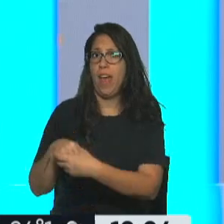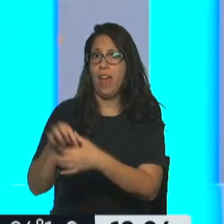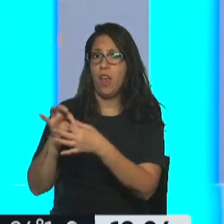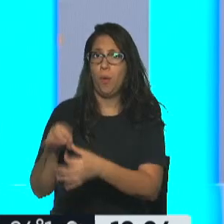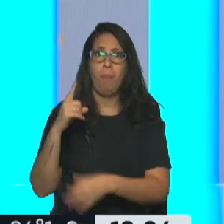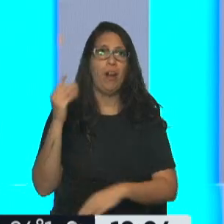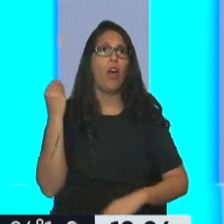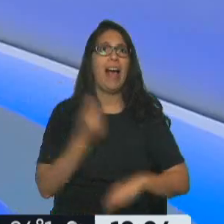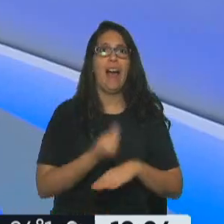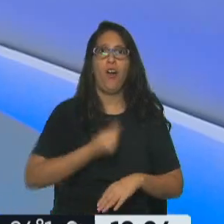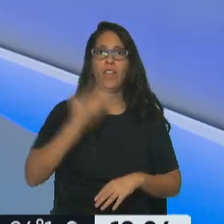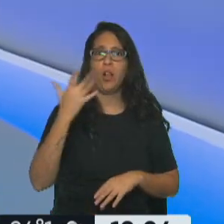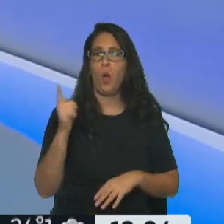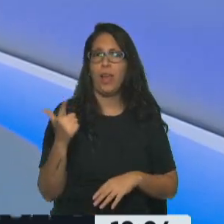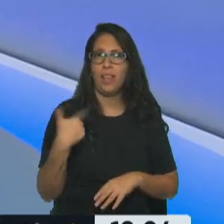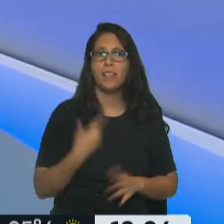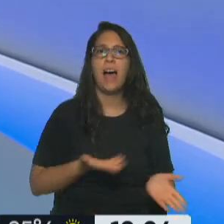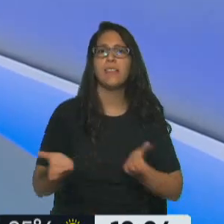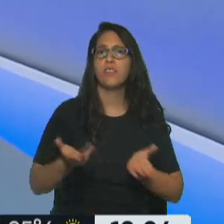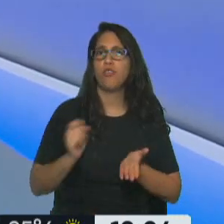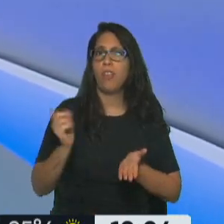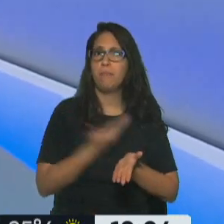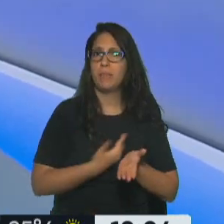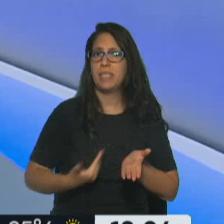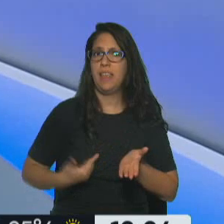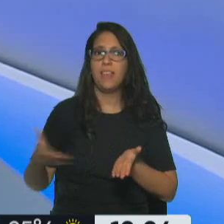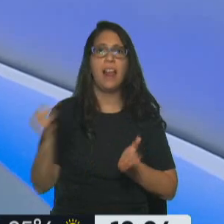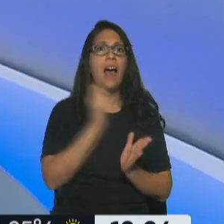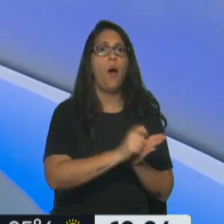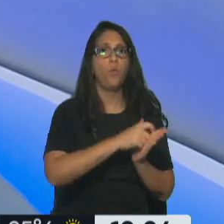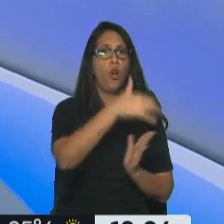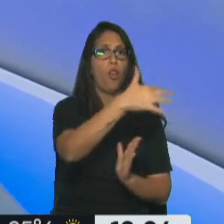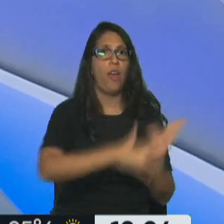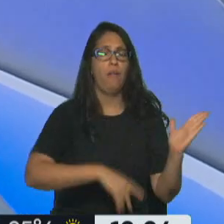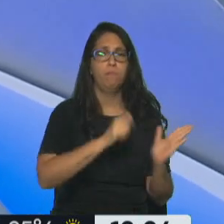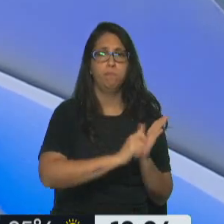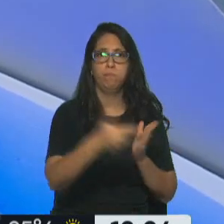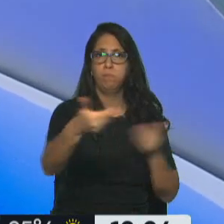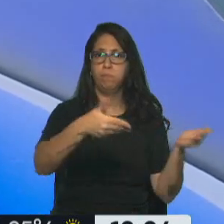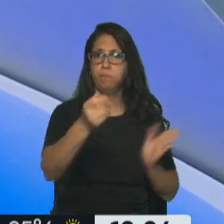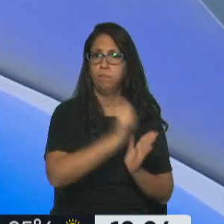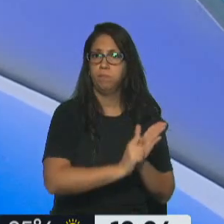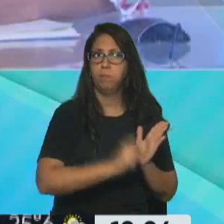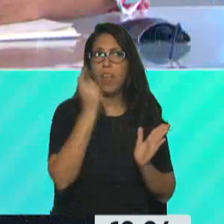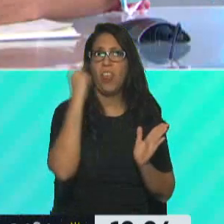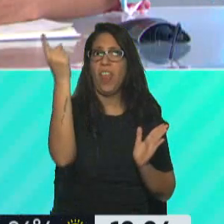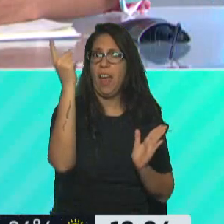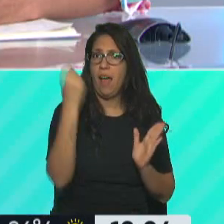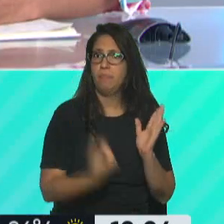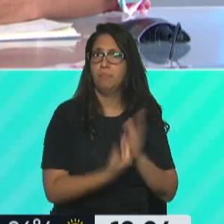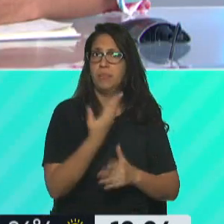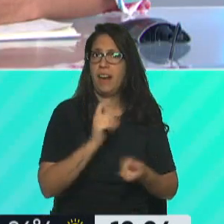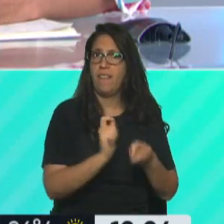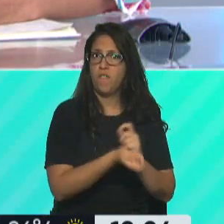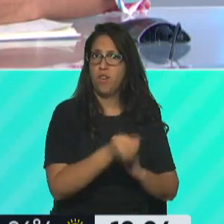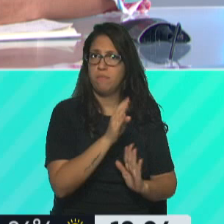cargo claro o sea es un asesor del presidente es el arquitecto el ideólogo de las reformas